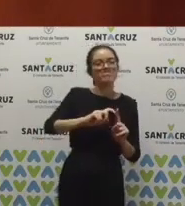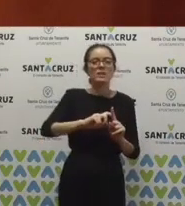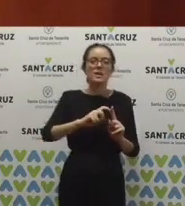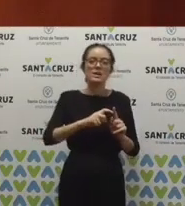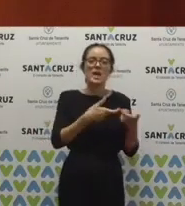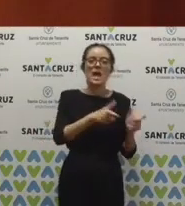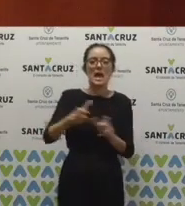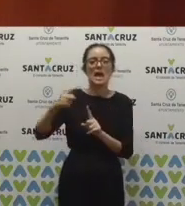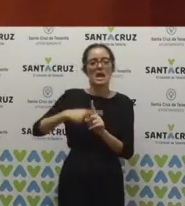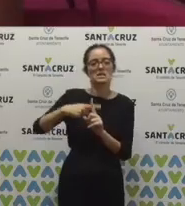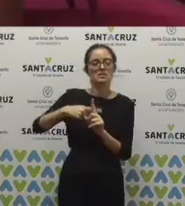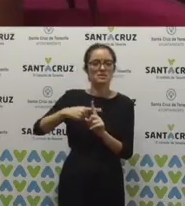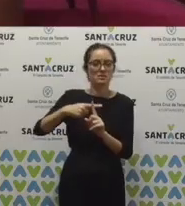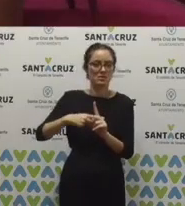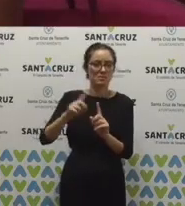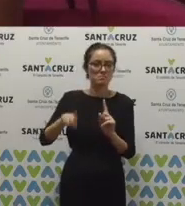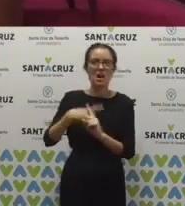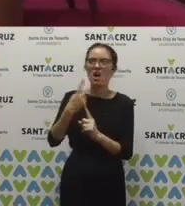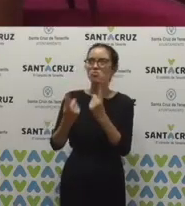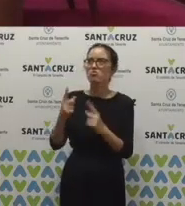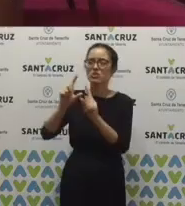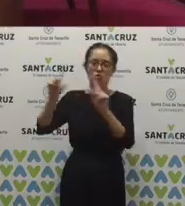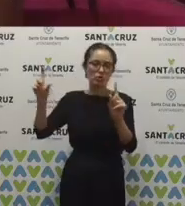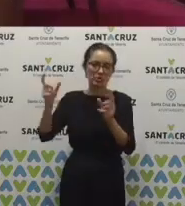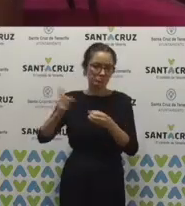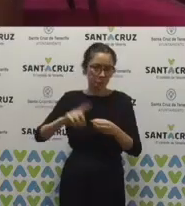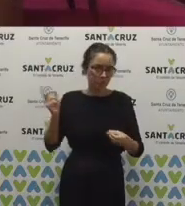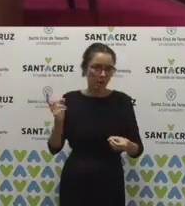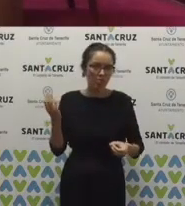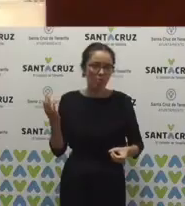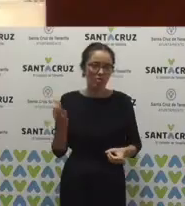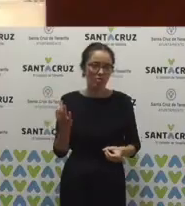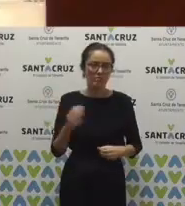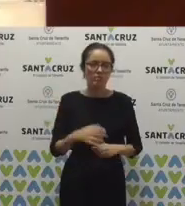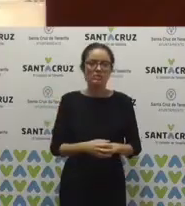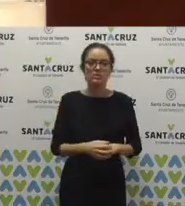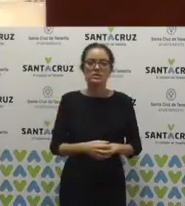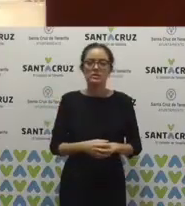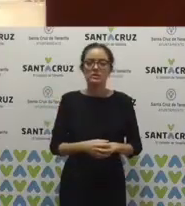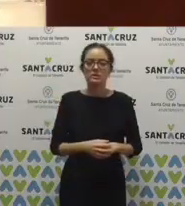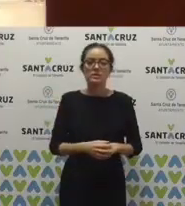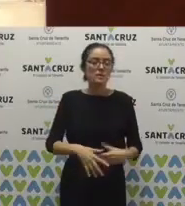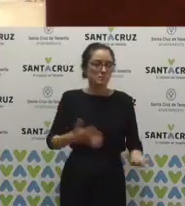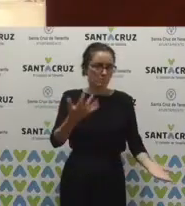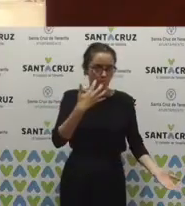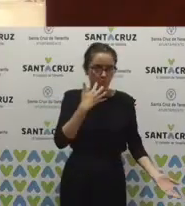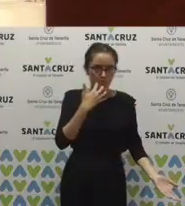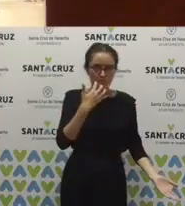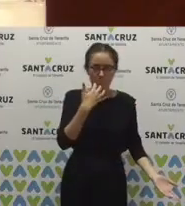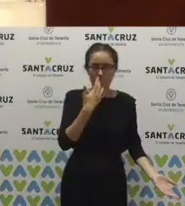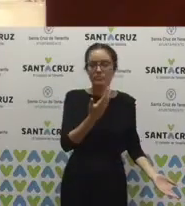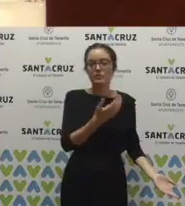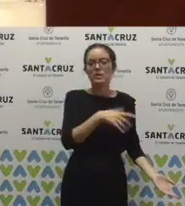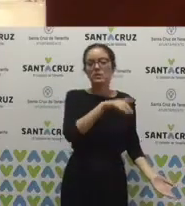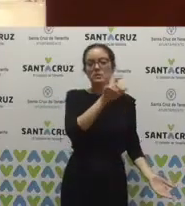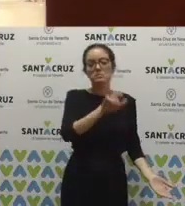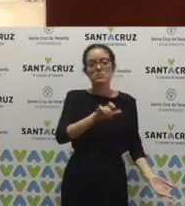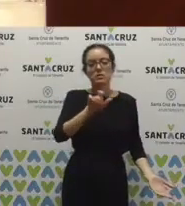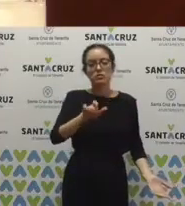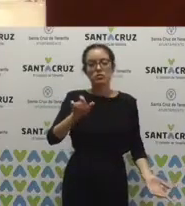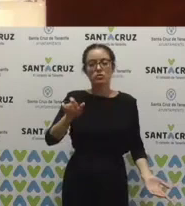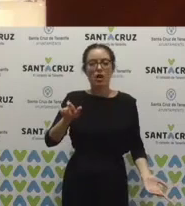estar compensado por sectores que no están y que la presencia de notables por ejemplo personas por el hecho de ser